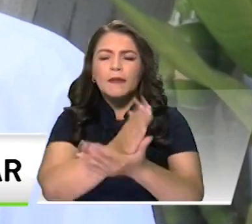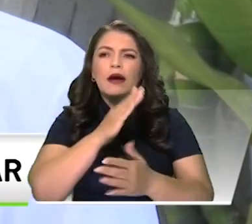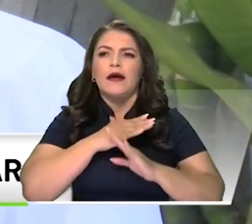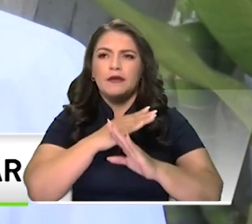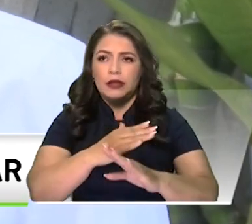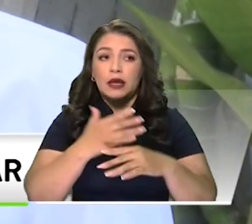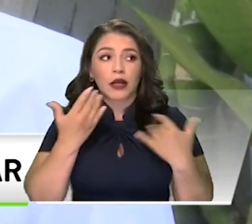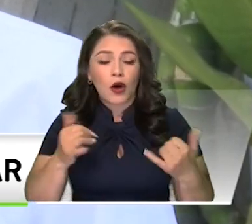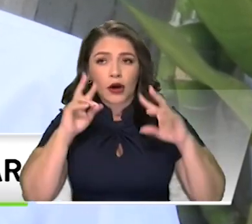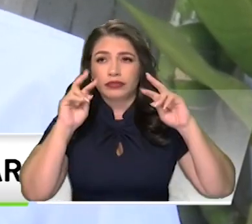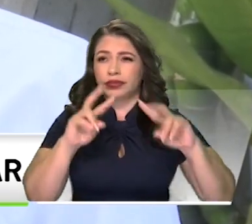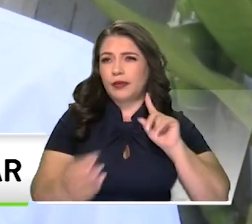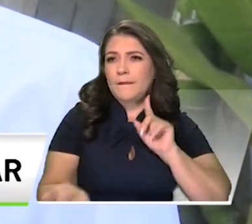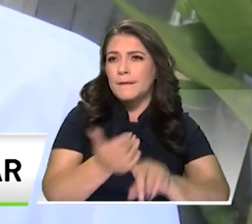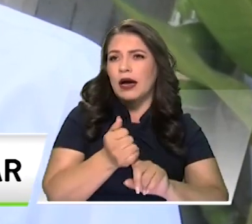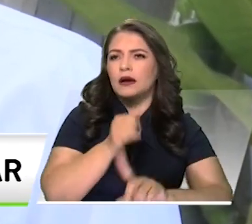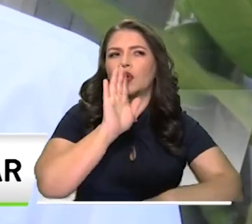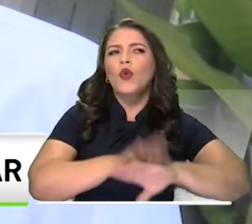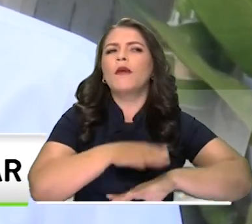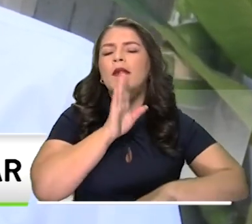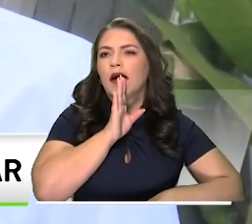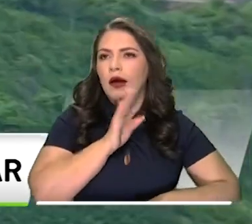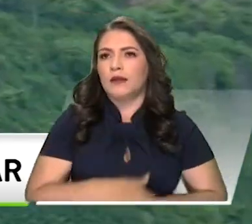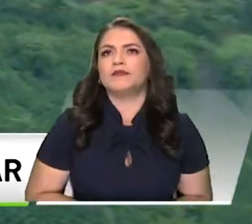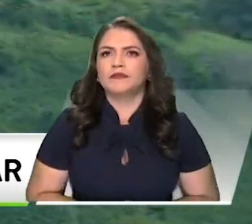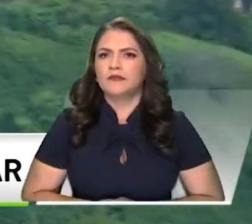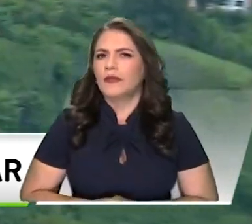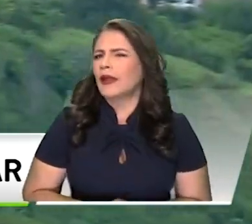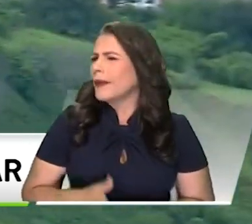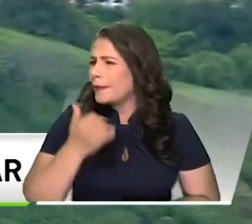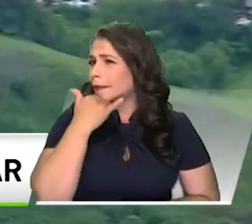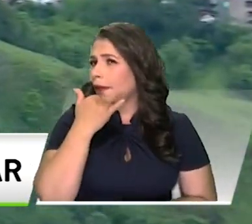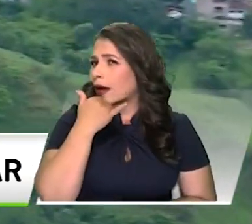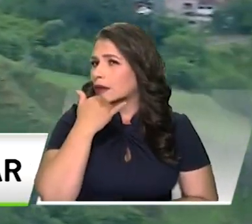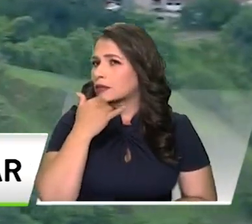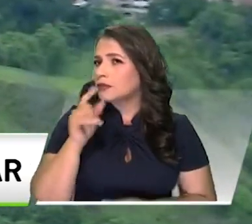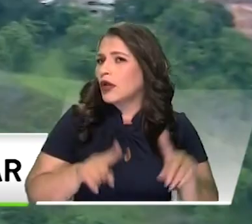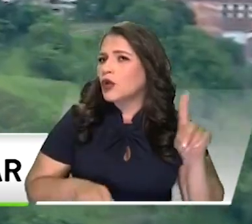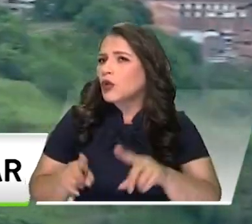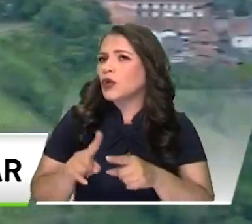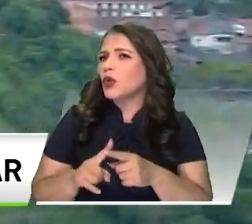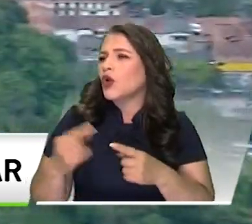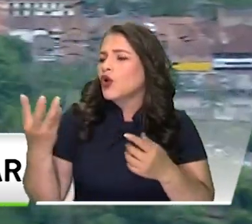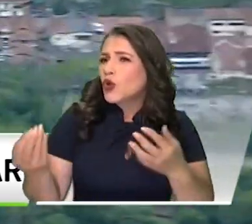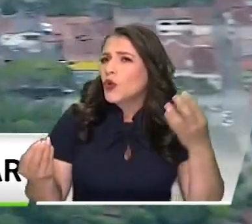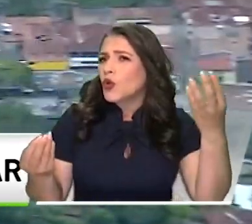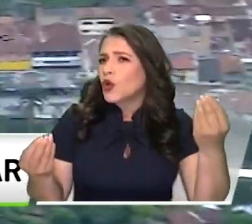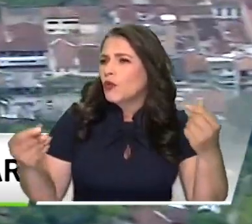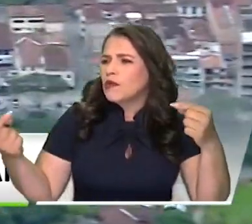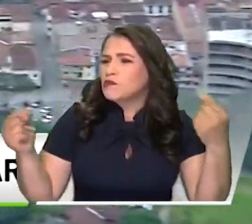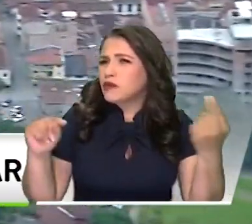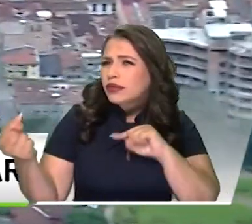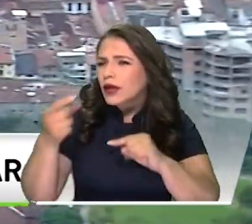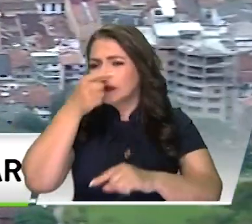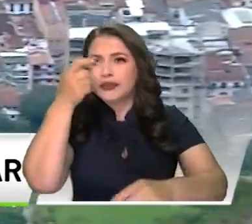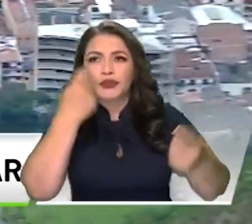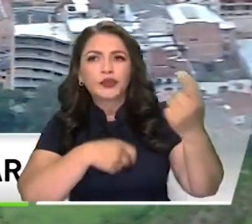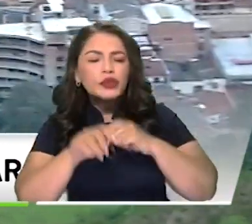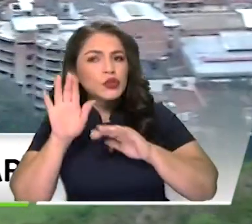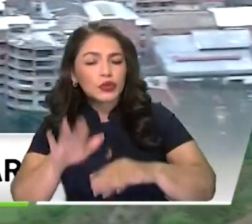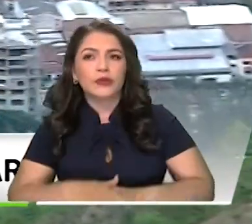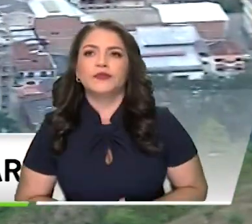estos eventos Se podrían de ver a la reactivación de luchas por las plazas de microtráfico en esta